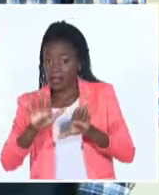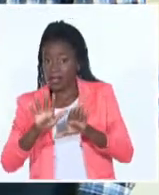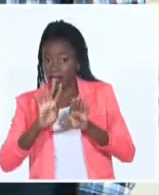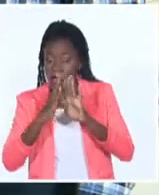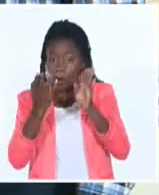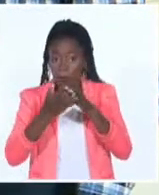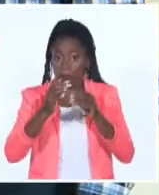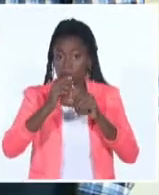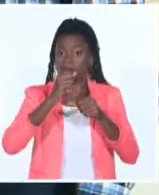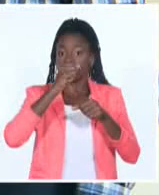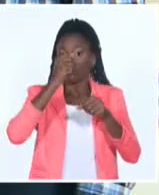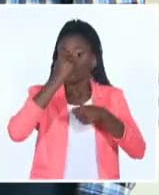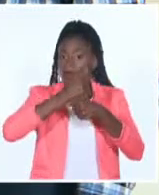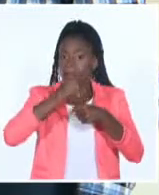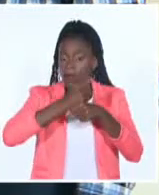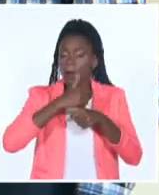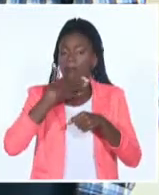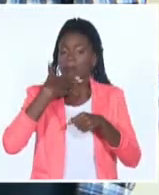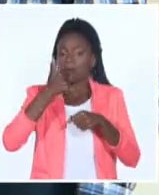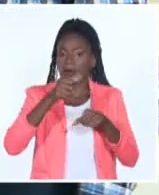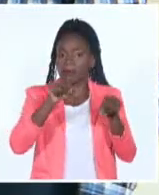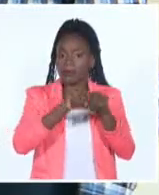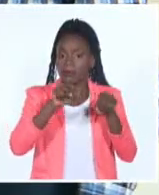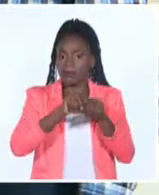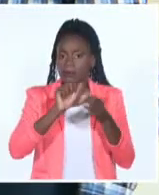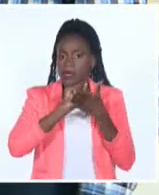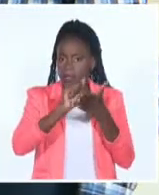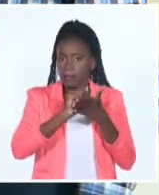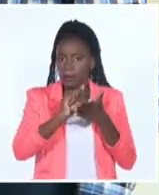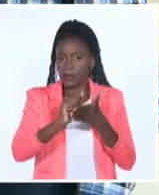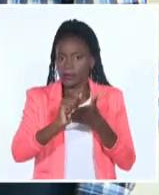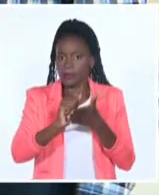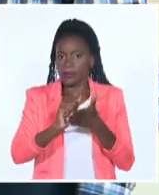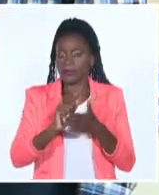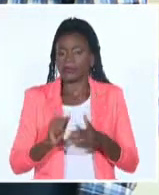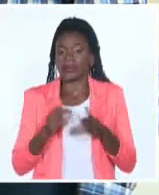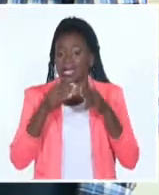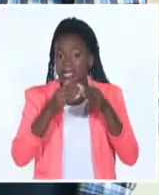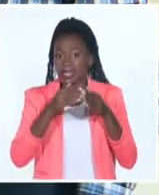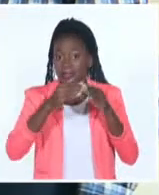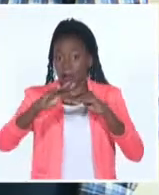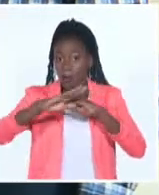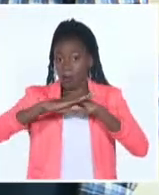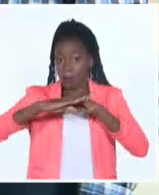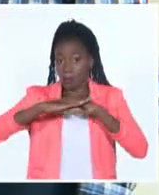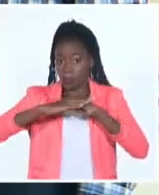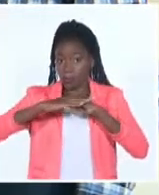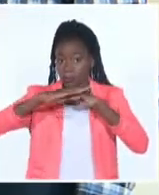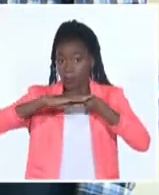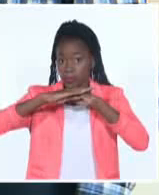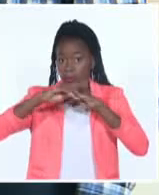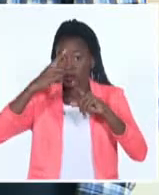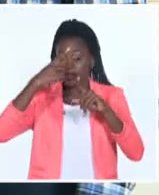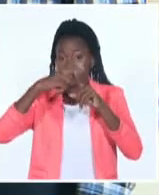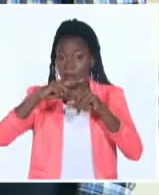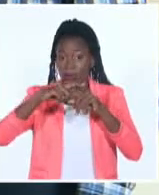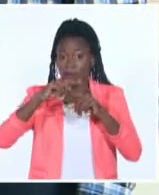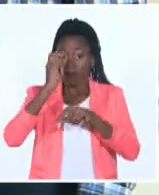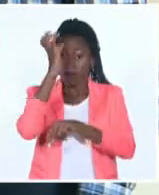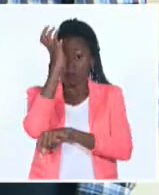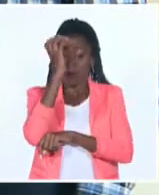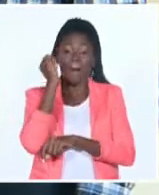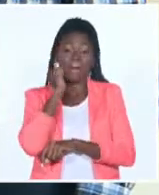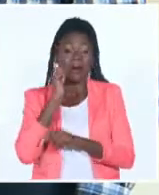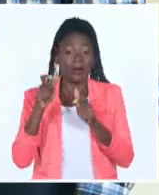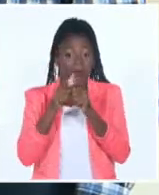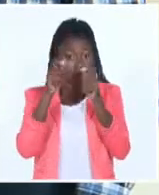plena capacidad, y en el transcurso del día de hoy estamos estimando que ya la central flotante que se encuentra en Merones, que es la otra central flotante, que es la más grande,